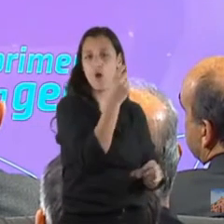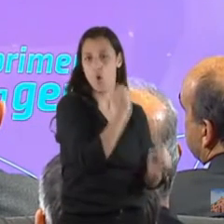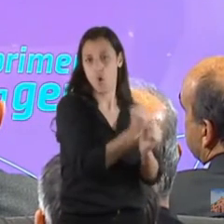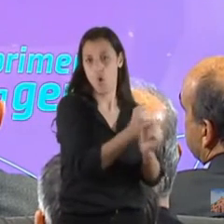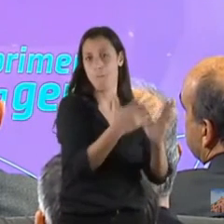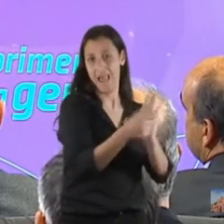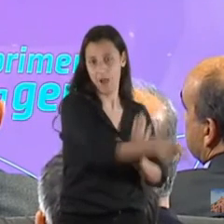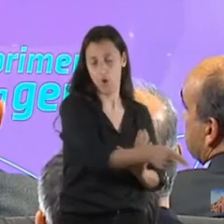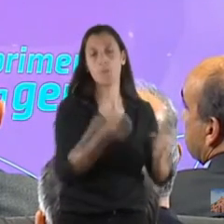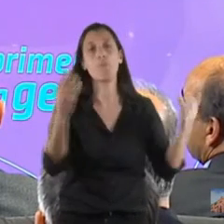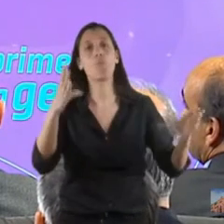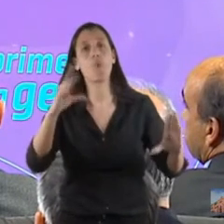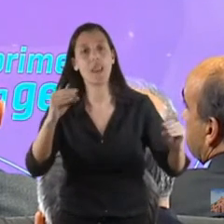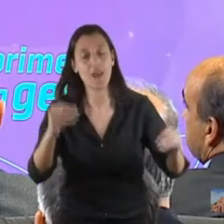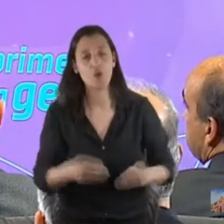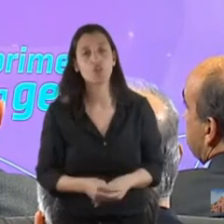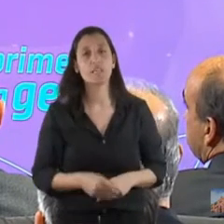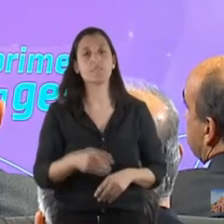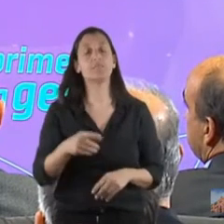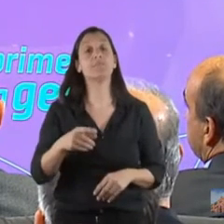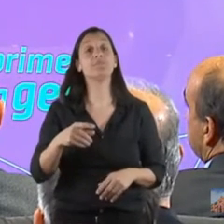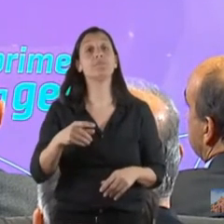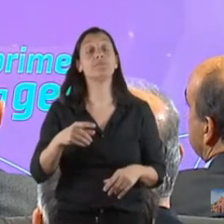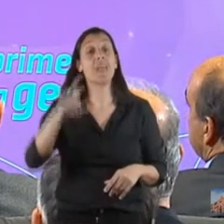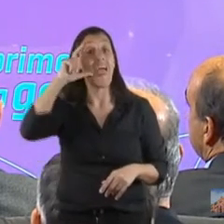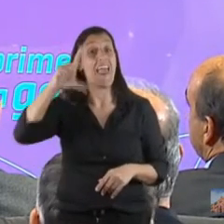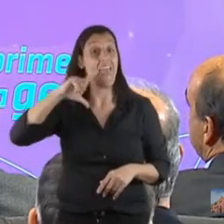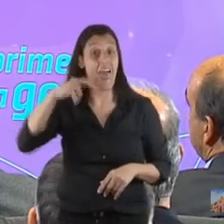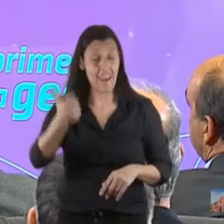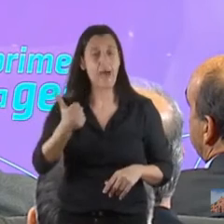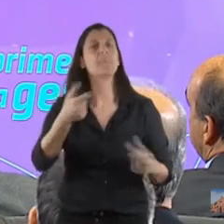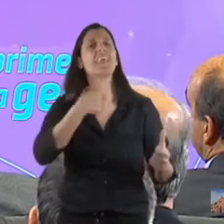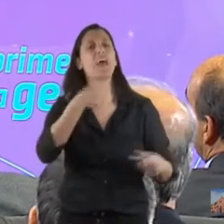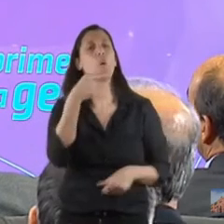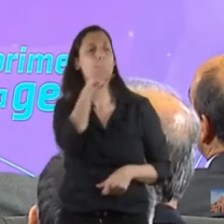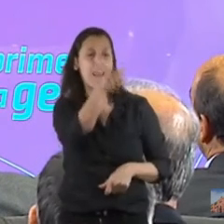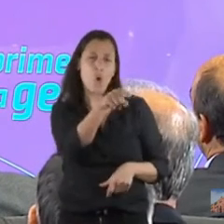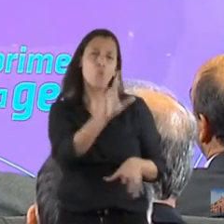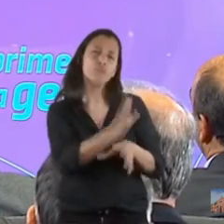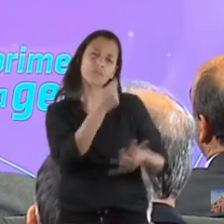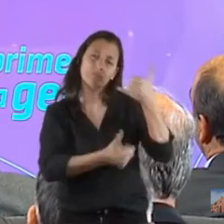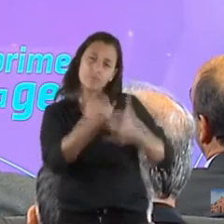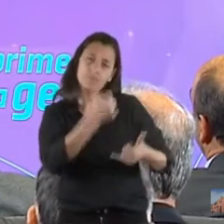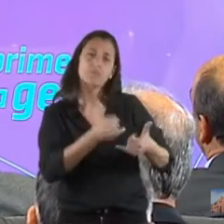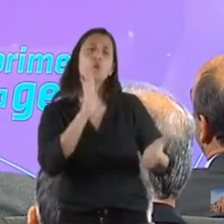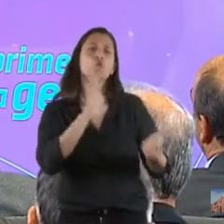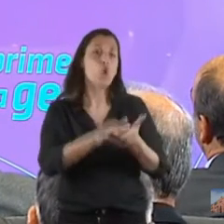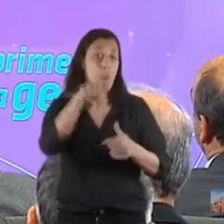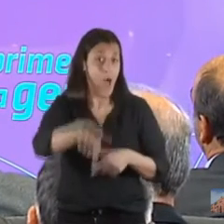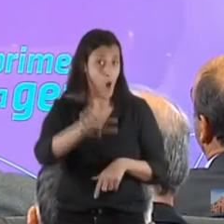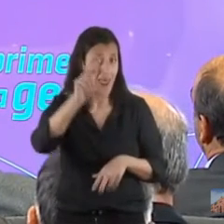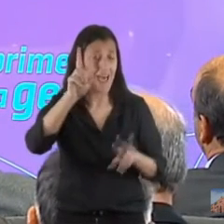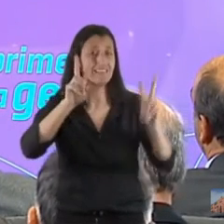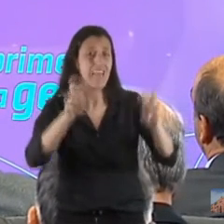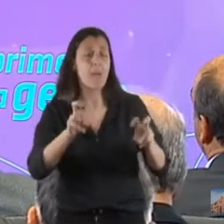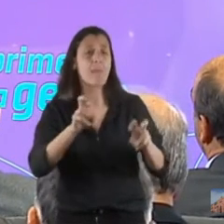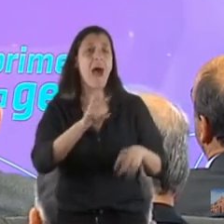buenas noches de la narración y de la agencia reuters quería pedir un comentario sobre la brecha cambiaria